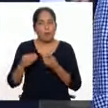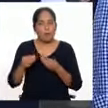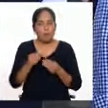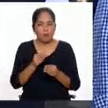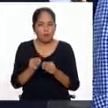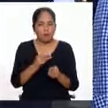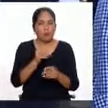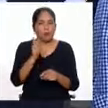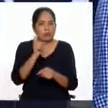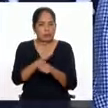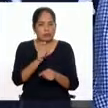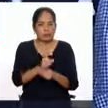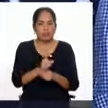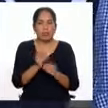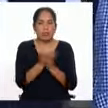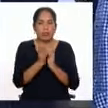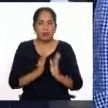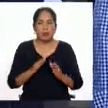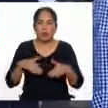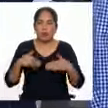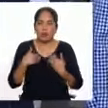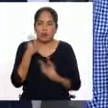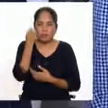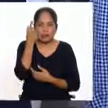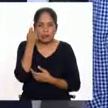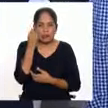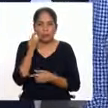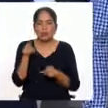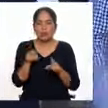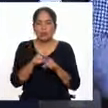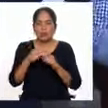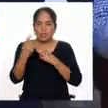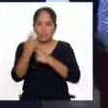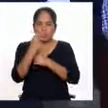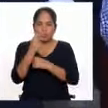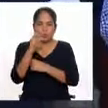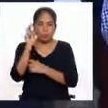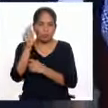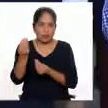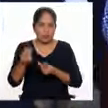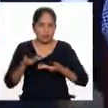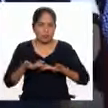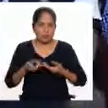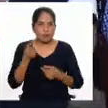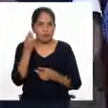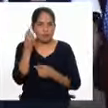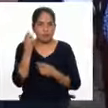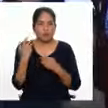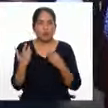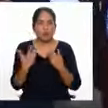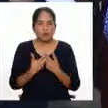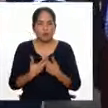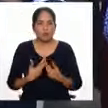alumnos puedan atender y entender la clase que el maestro les da.